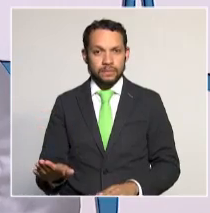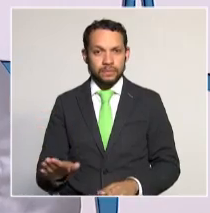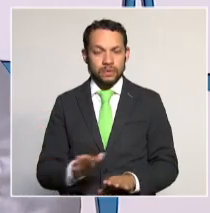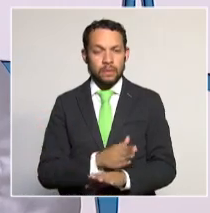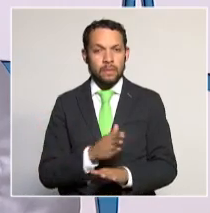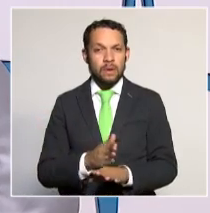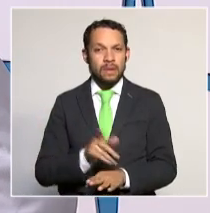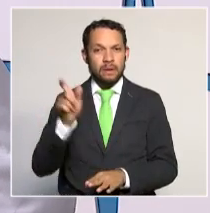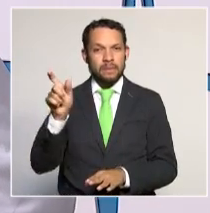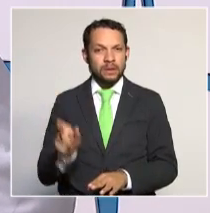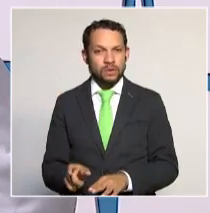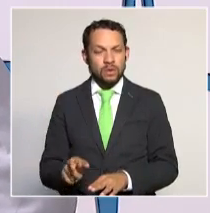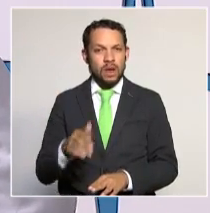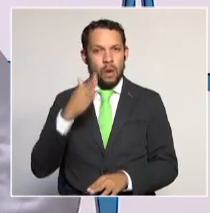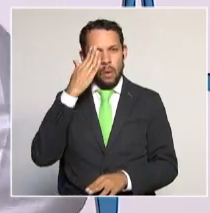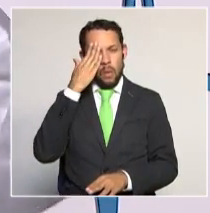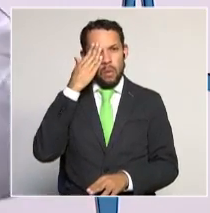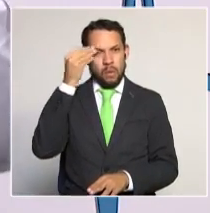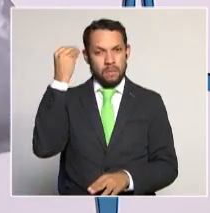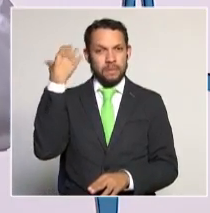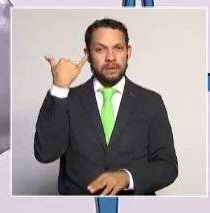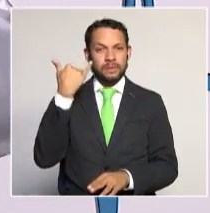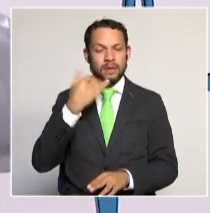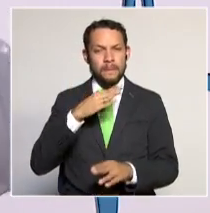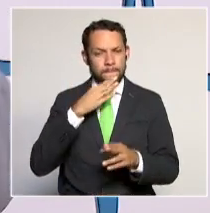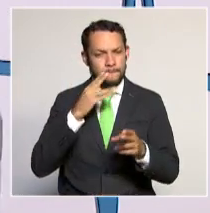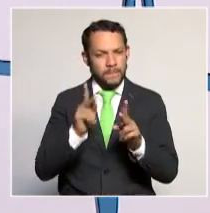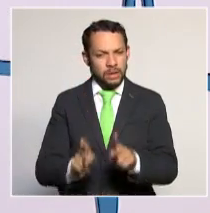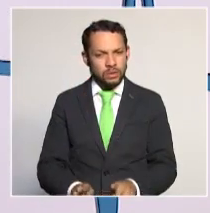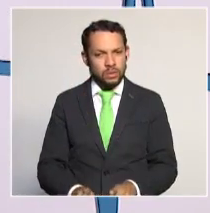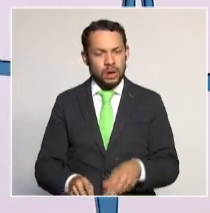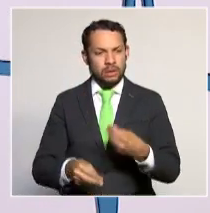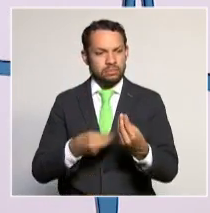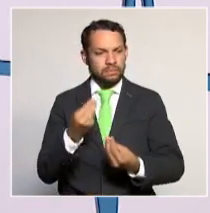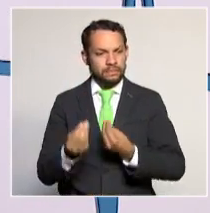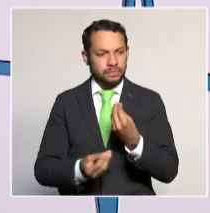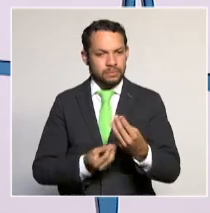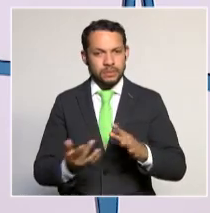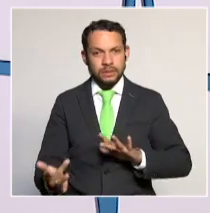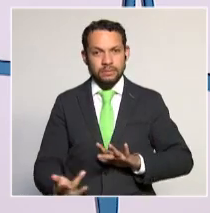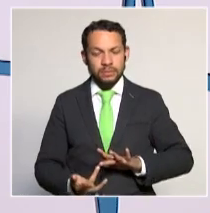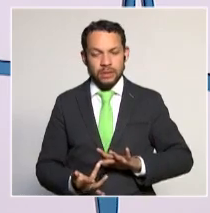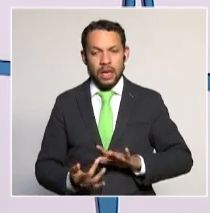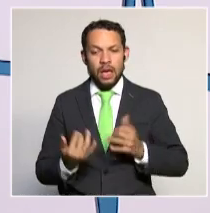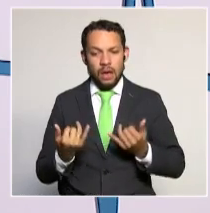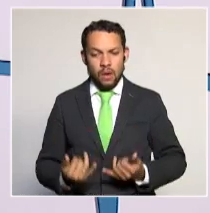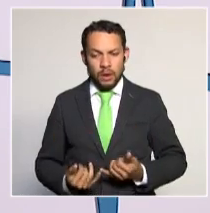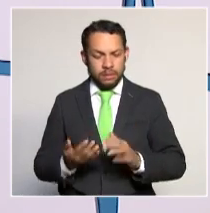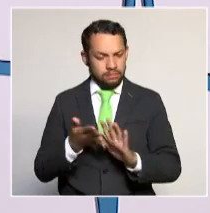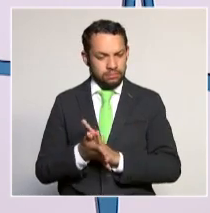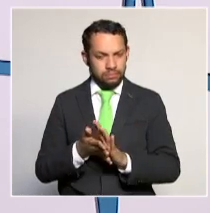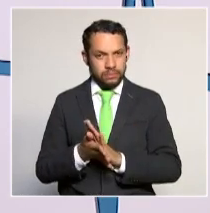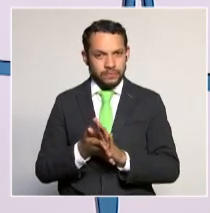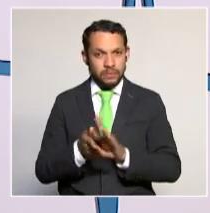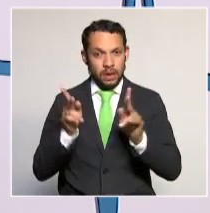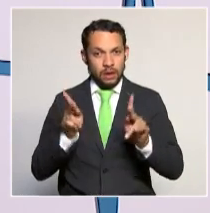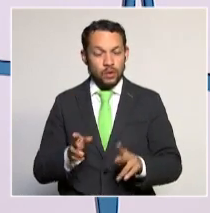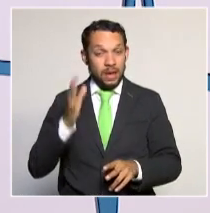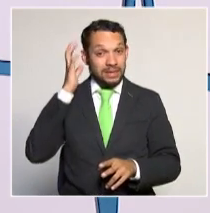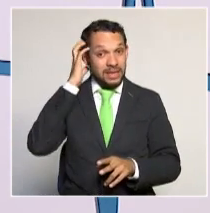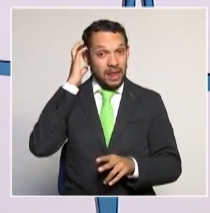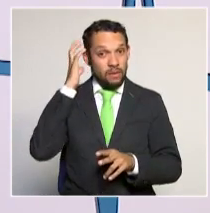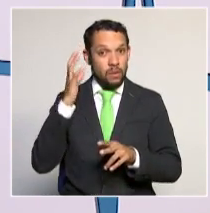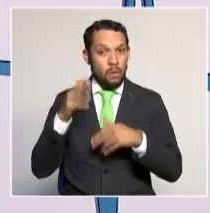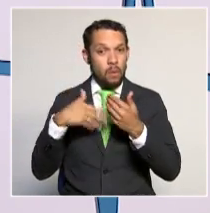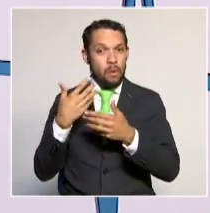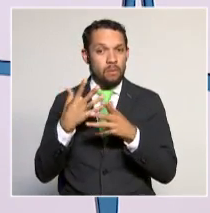Alzheimer. Pero detrás del Alzheimer hay mucha historia y yo sé que va a ser muy difícil poder desarrollar todo el tema por